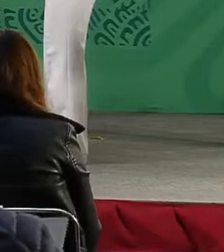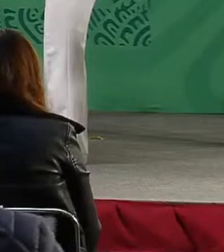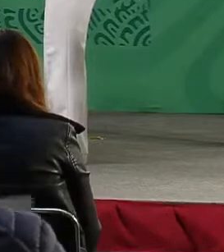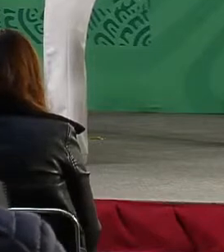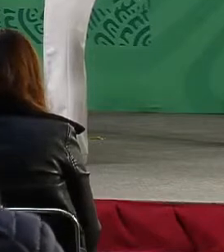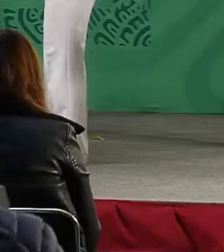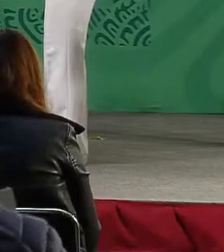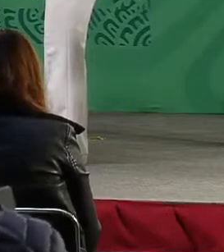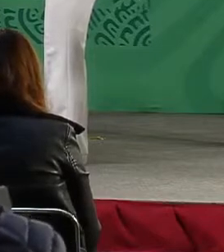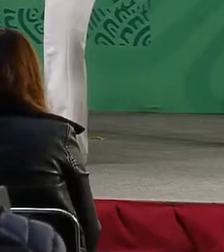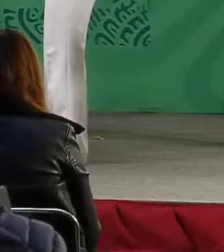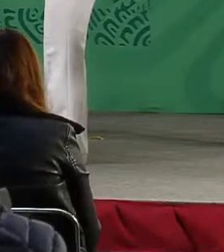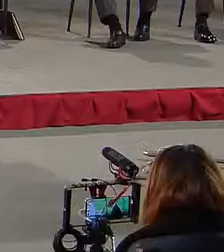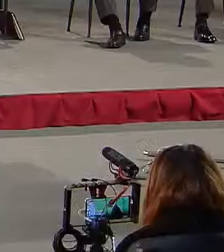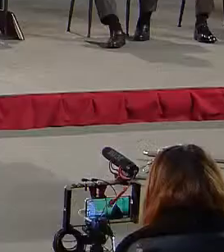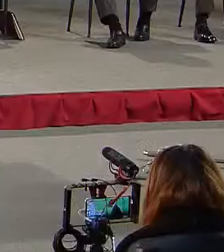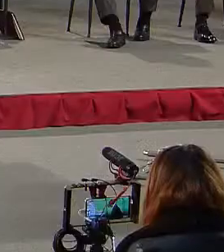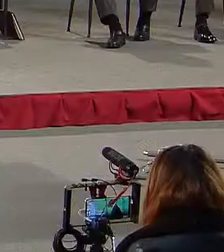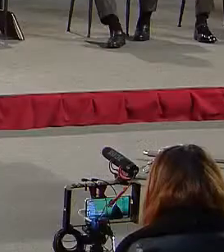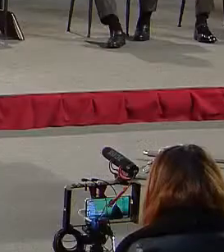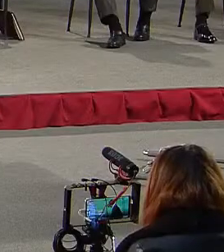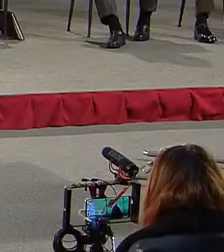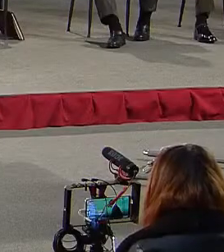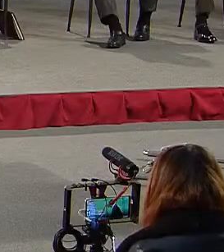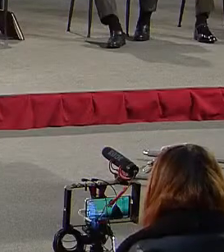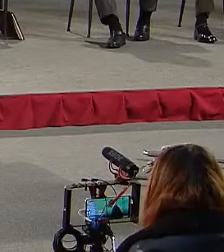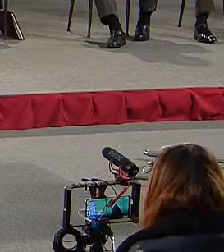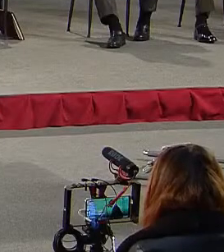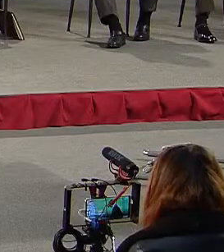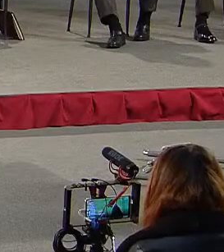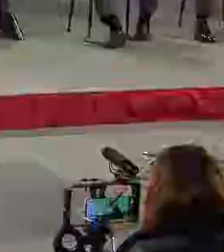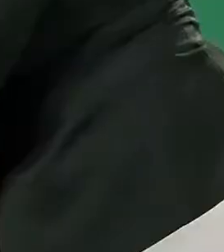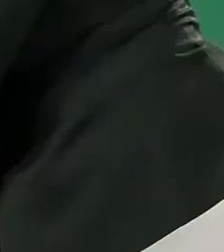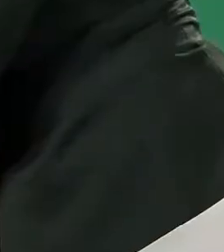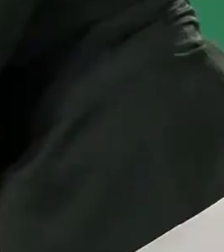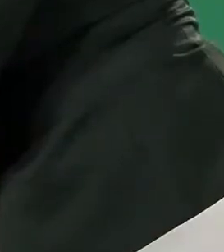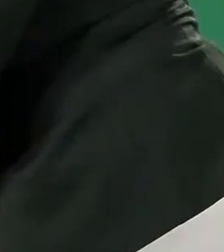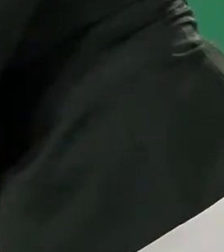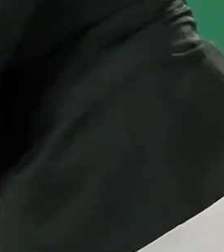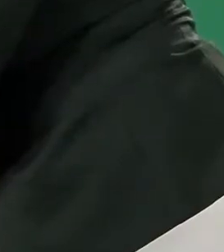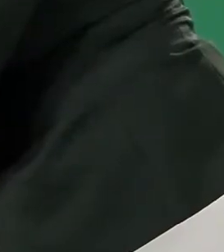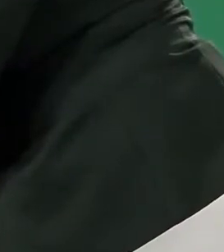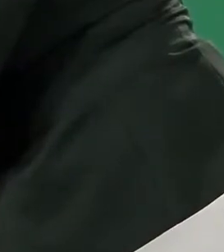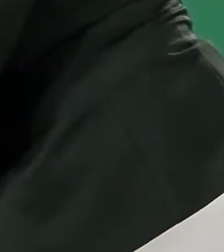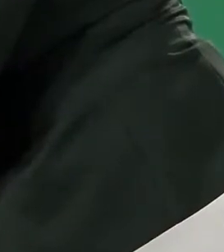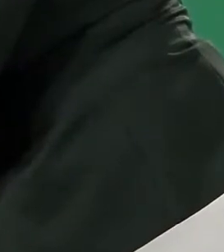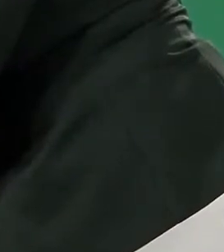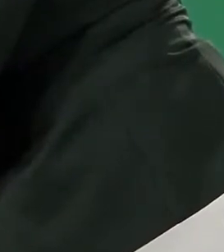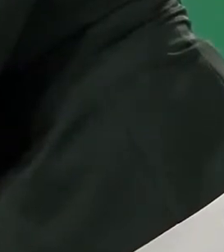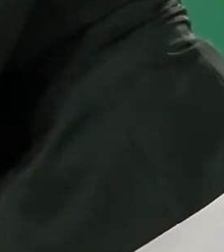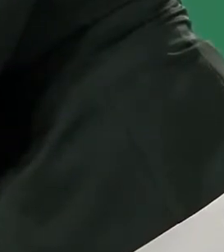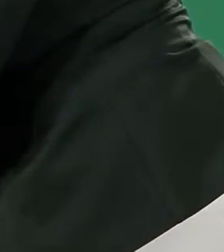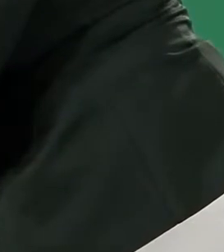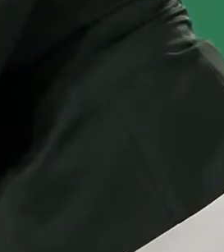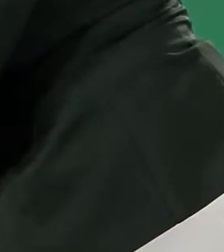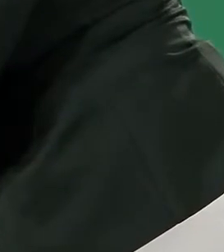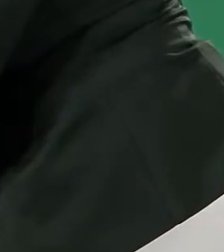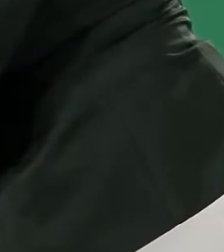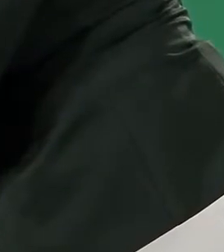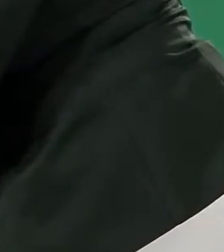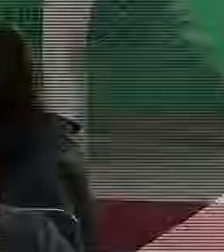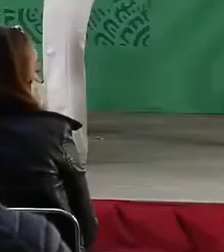todos modos, ahorita usted ya sabe que es su segunda dosis, ya tuvo la experiencia con la primera, No obstante, ahorita tiene que